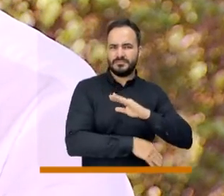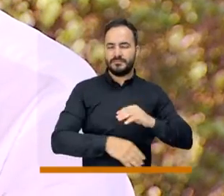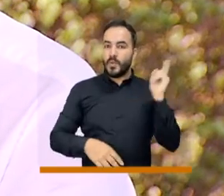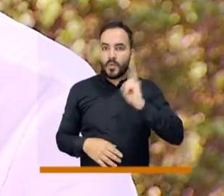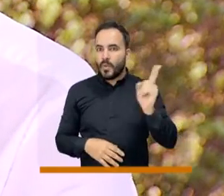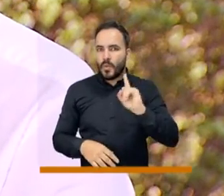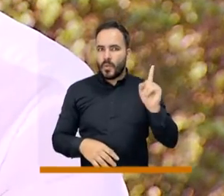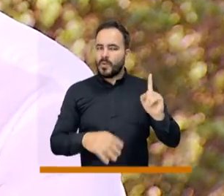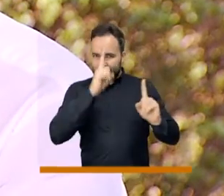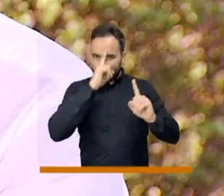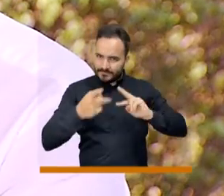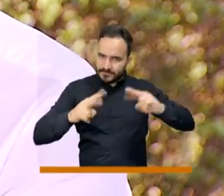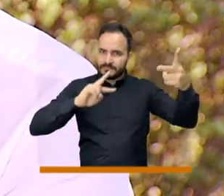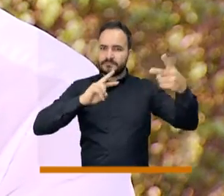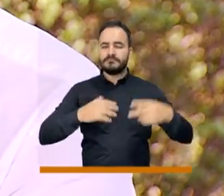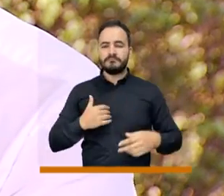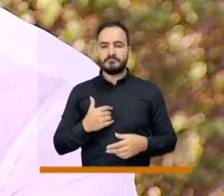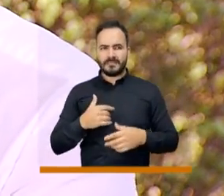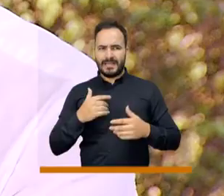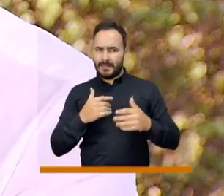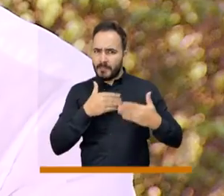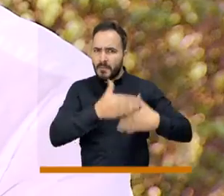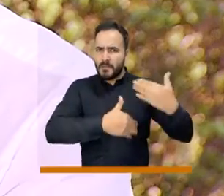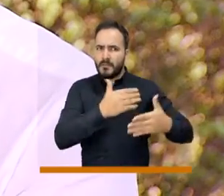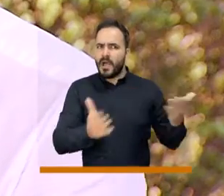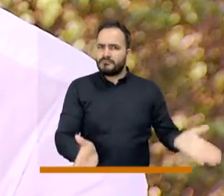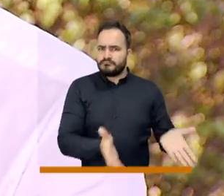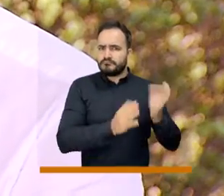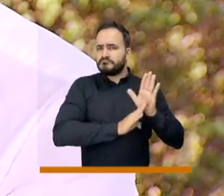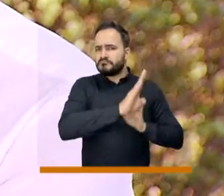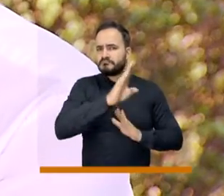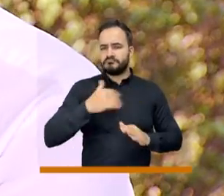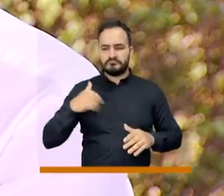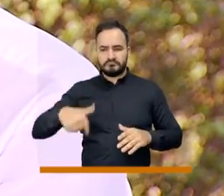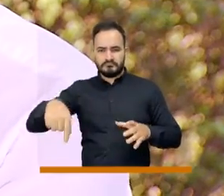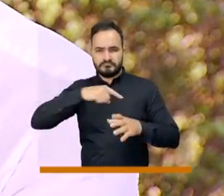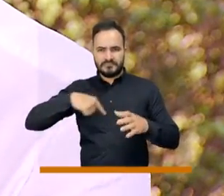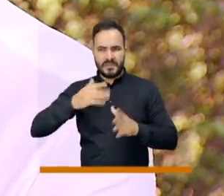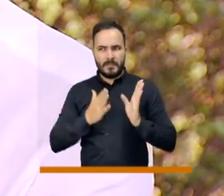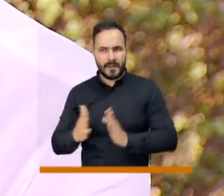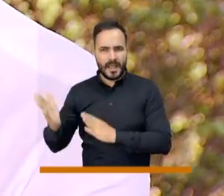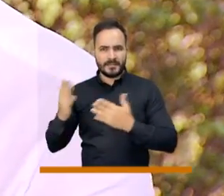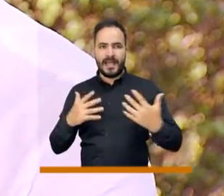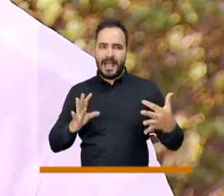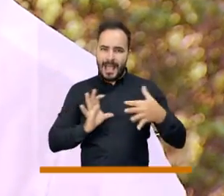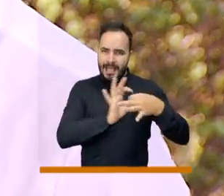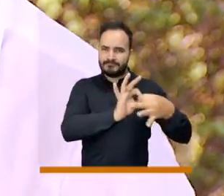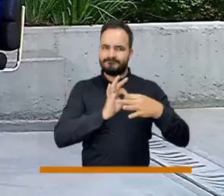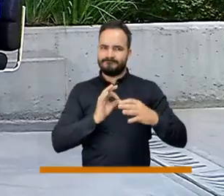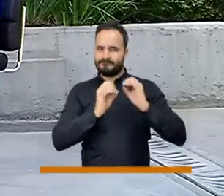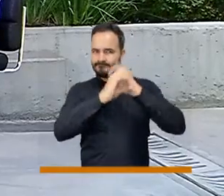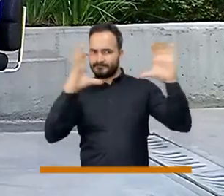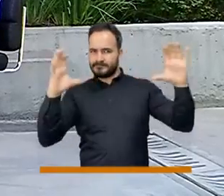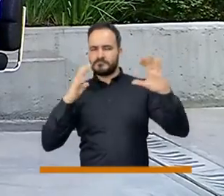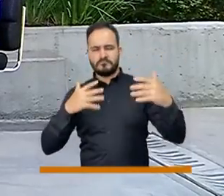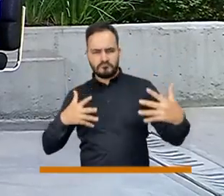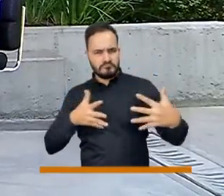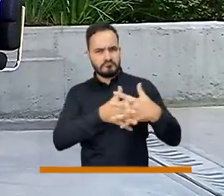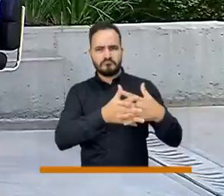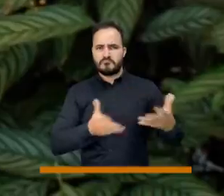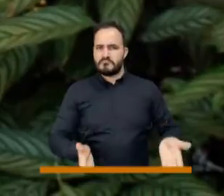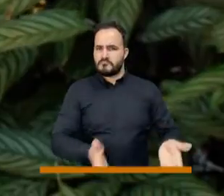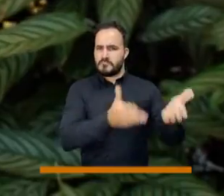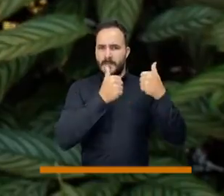siga desarrollando durante los próximos años de una manera coherente con el sentir de los habitantes de cada contexto. Concejal Simón